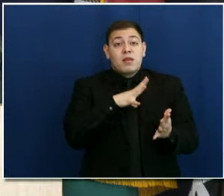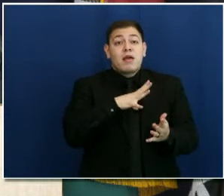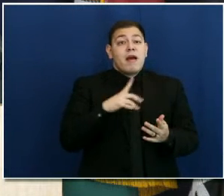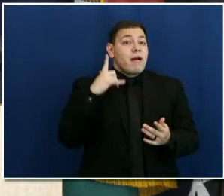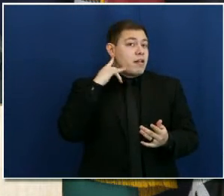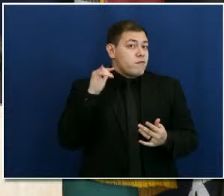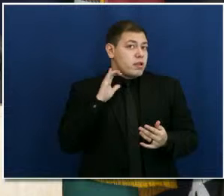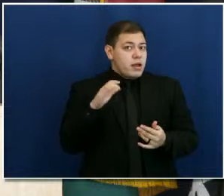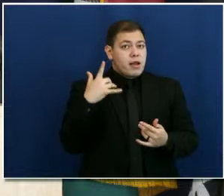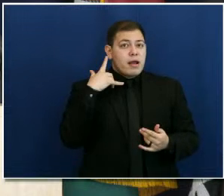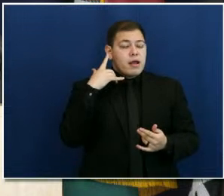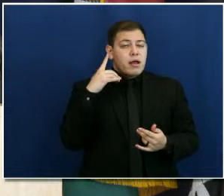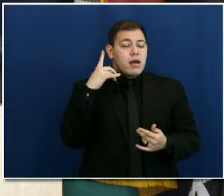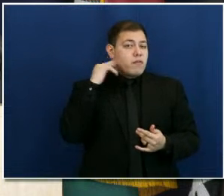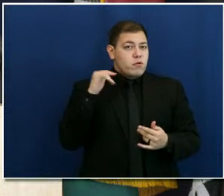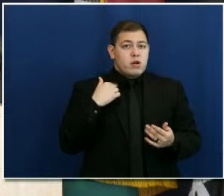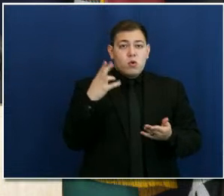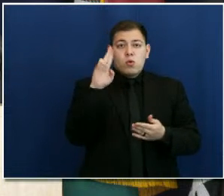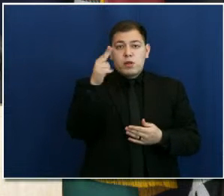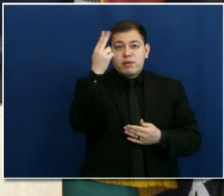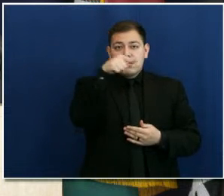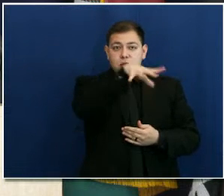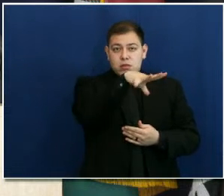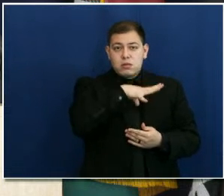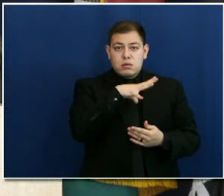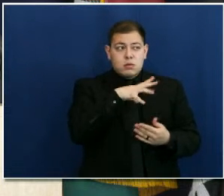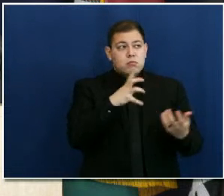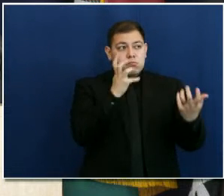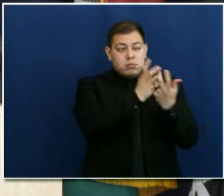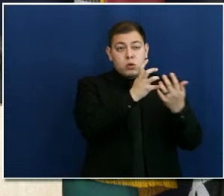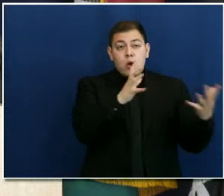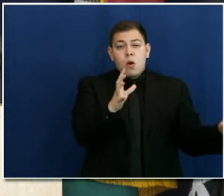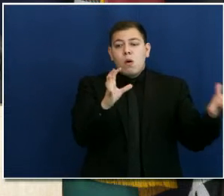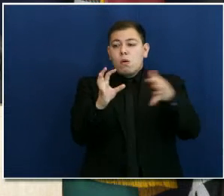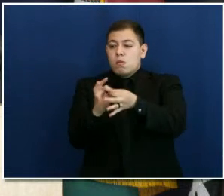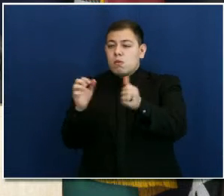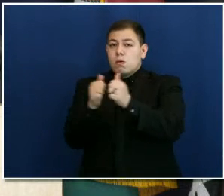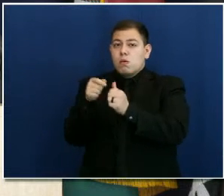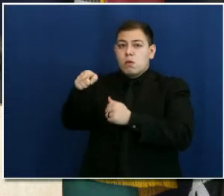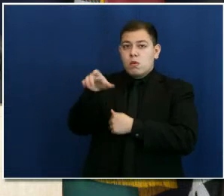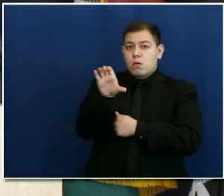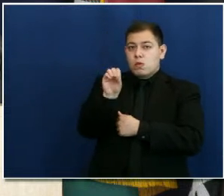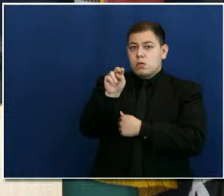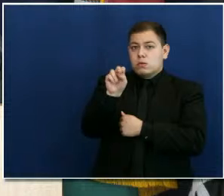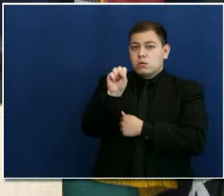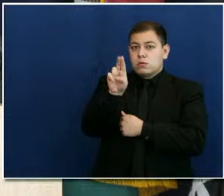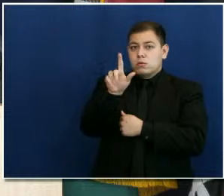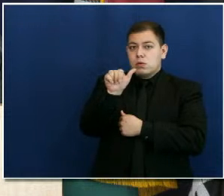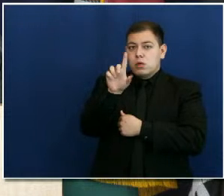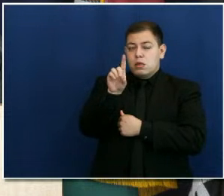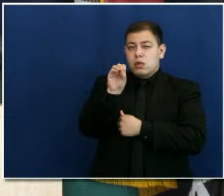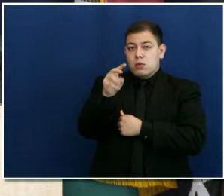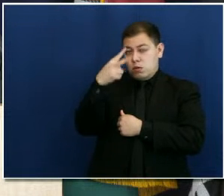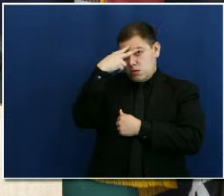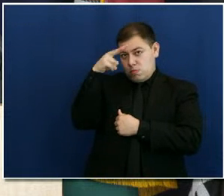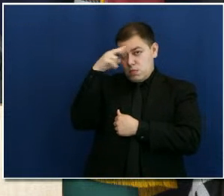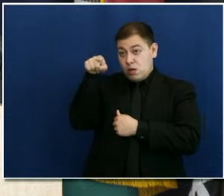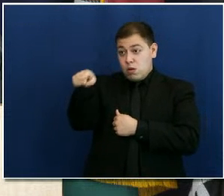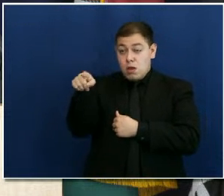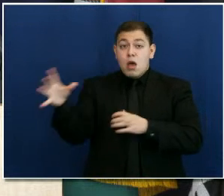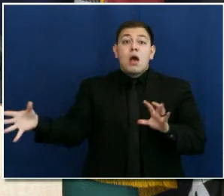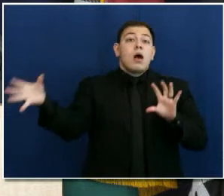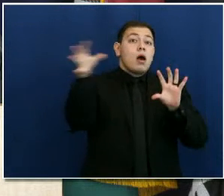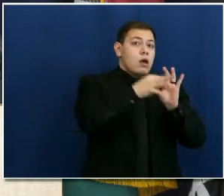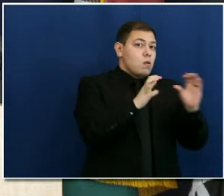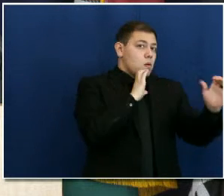Diego Salud, el programa de salud que tienen, el Consulado de México en San Diego, para poder entregar vacunas a trabajadores de maquiladoras en Tijuana. Es